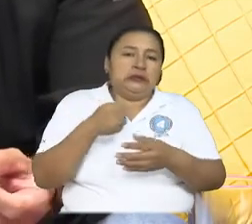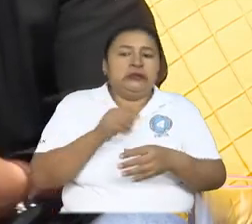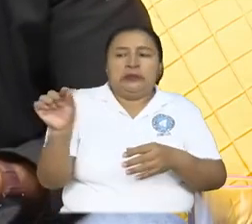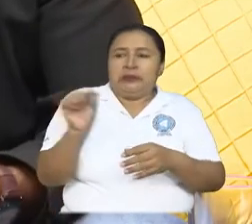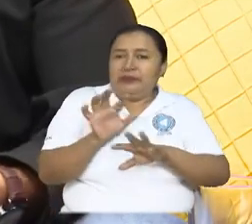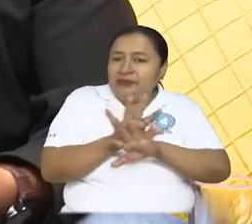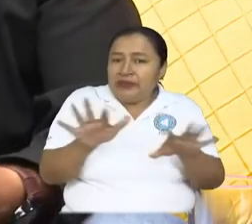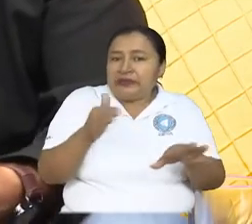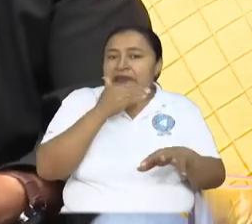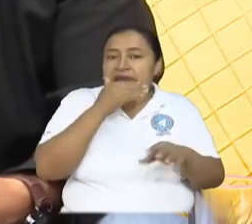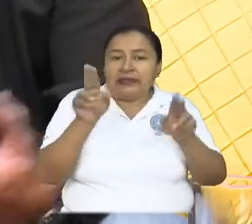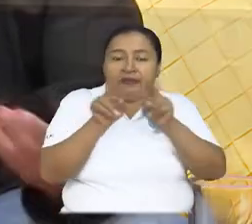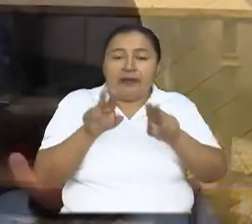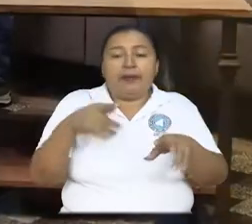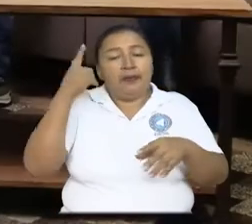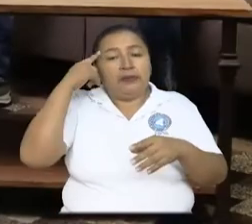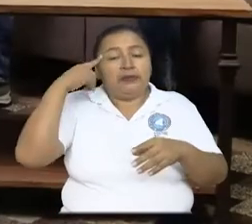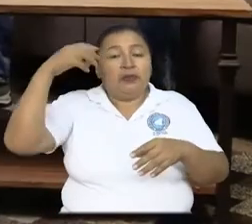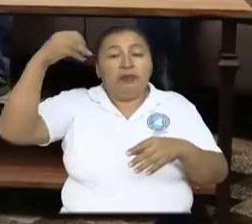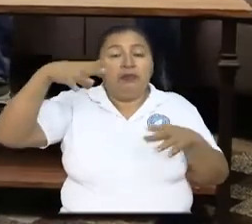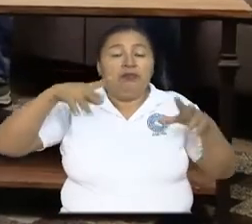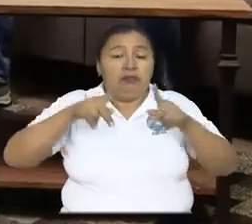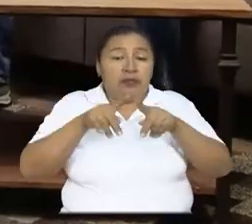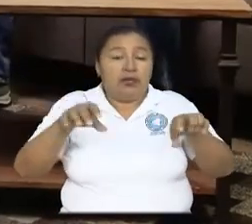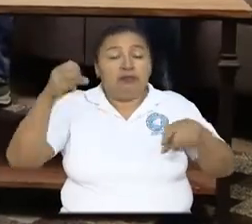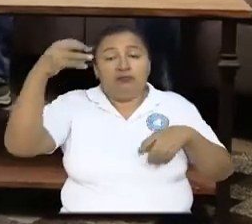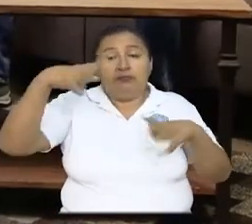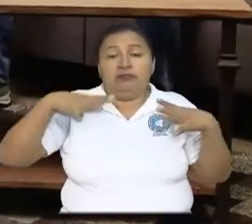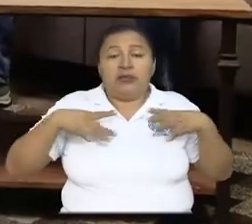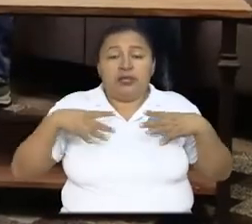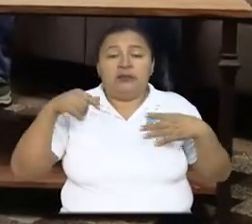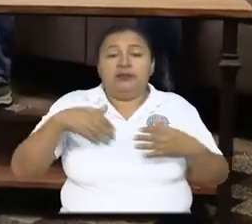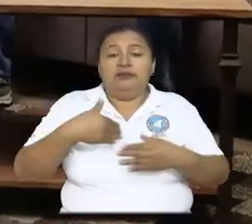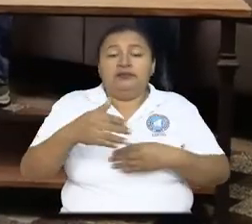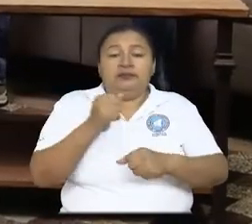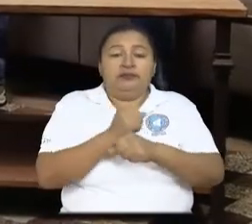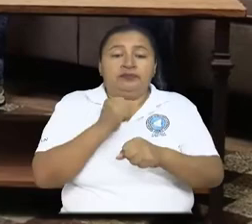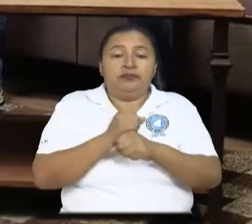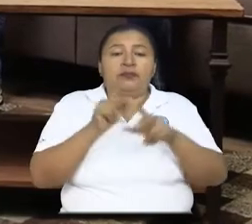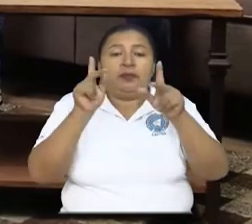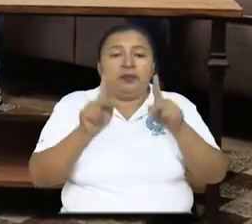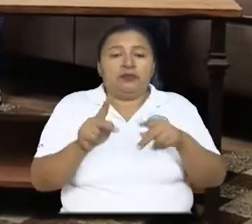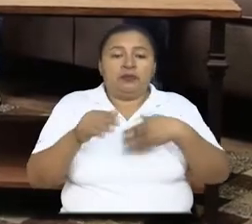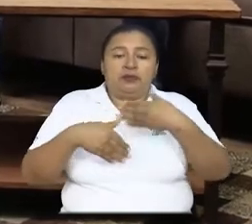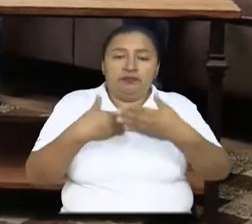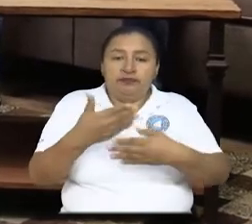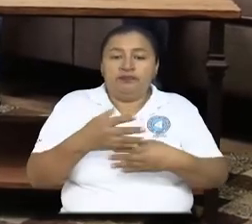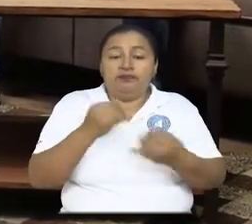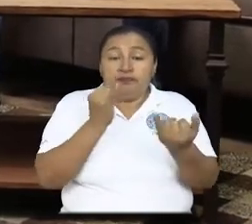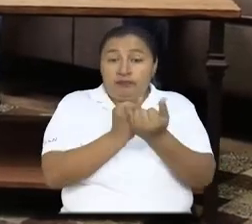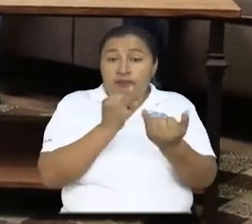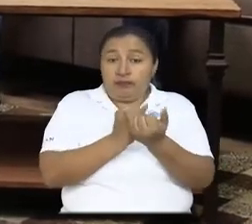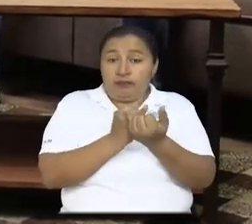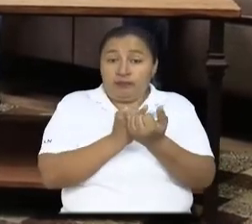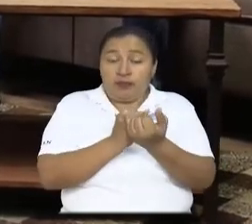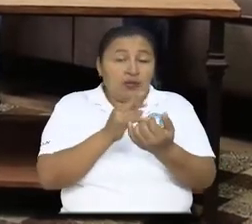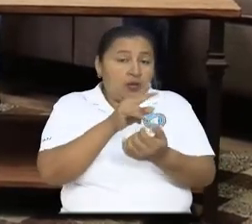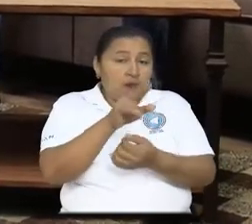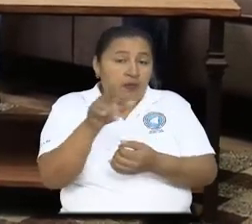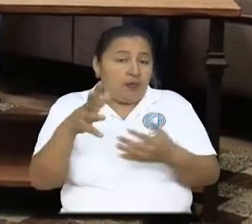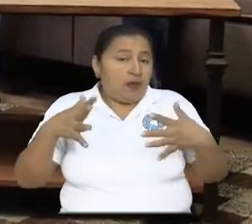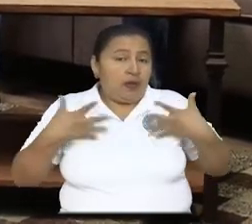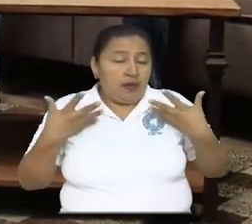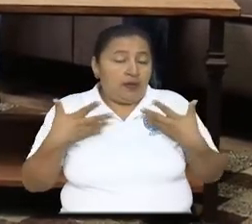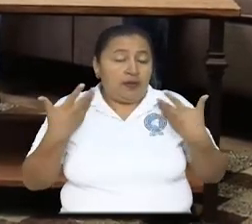de navegar ya están realizando el plan verano lo tenemos que programar lo puedan delatar a que la gente asista así como el de la misma alegría